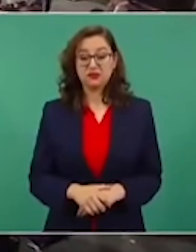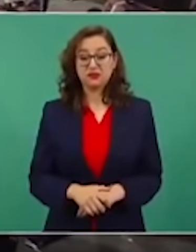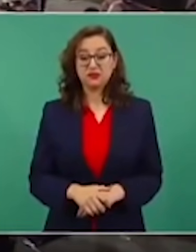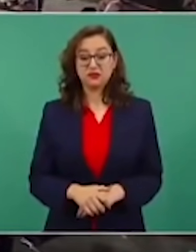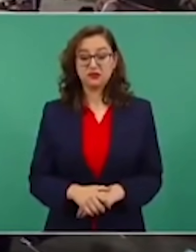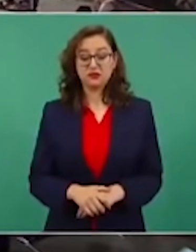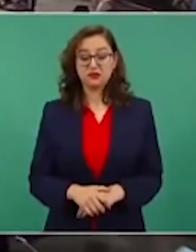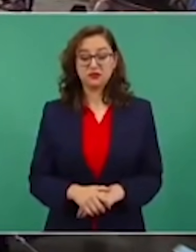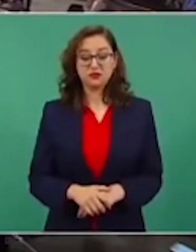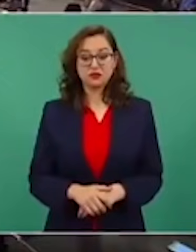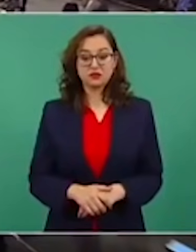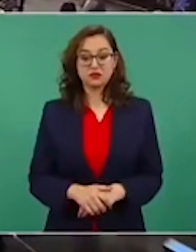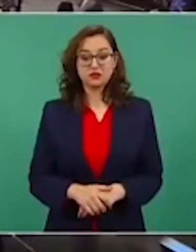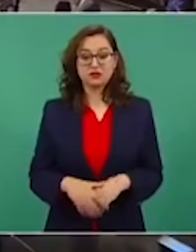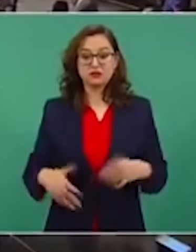volvió